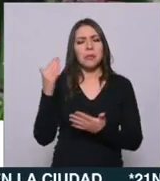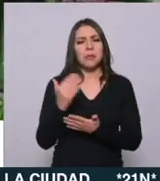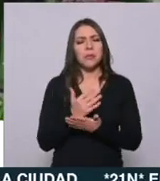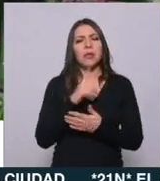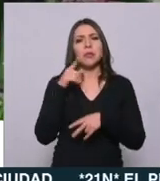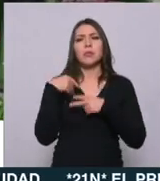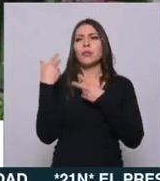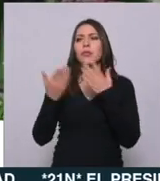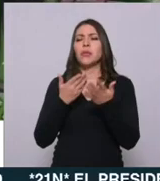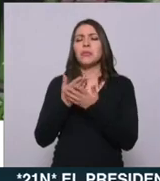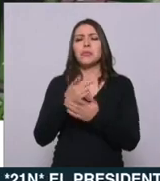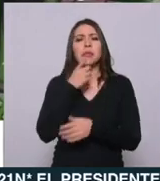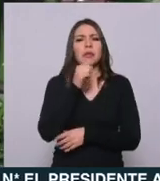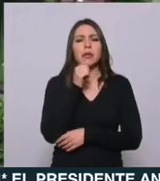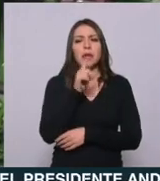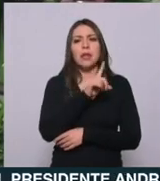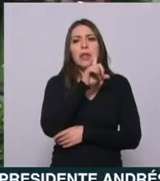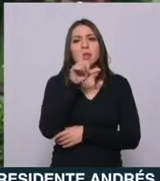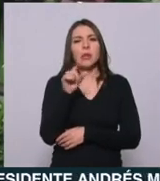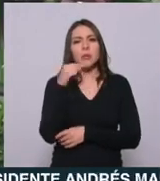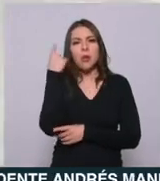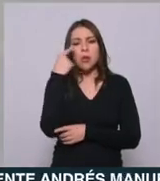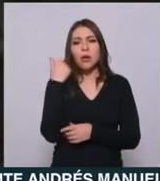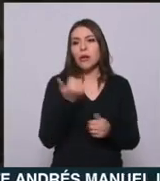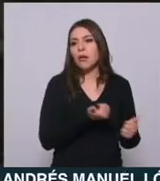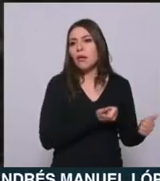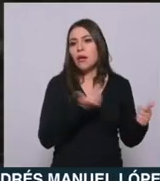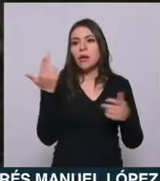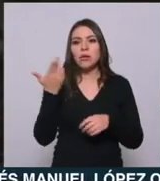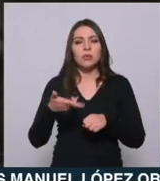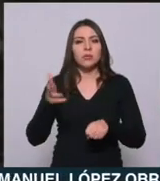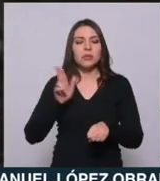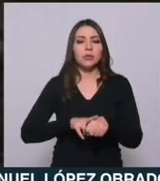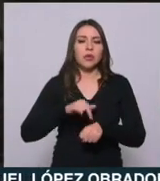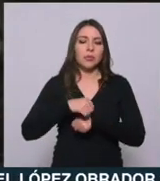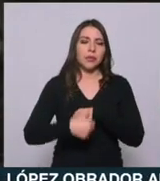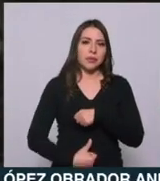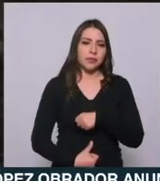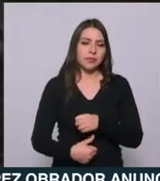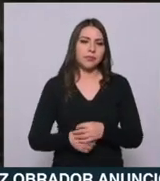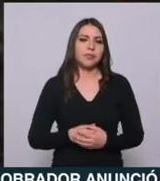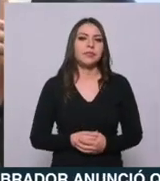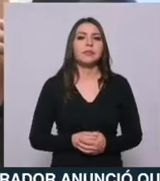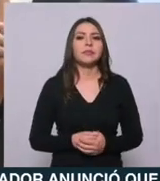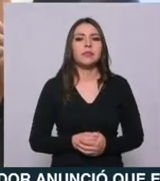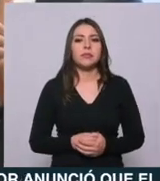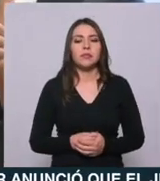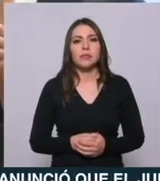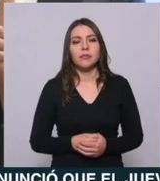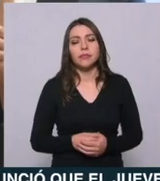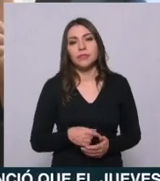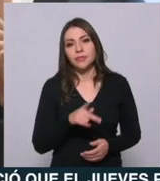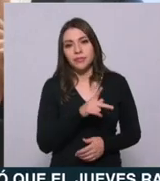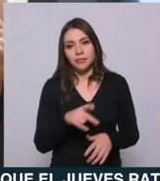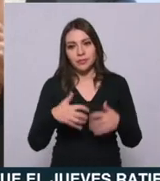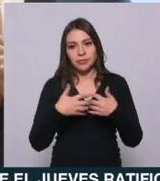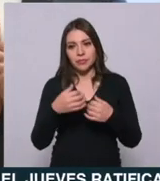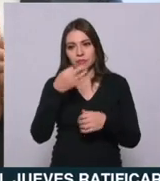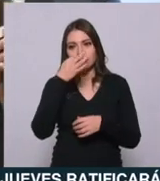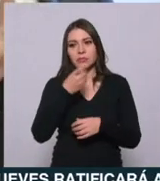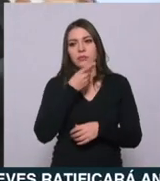nada. Unas horas después ya estaba en el hospital en cirugía. Debido a ello, empresas farmacéuticas lanzaron la